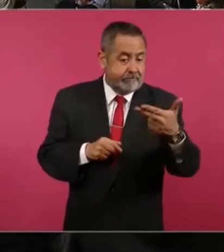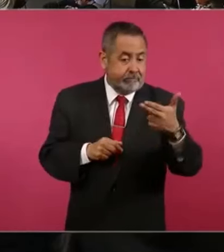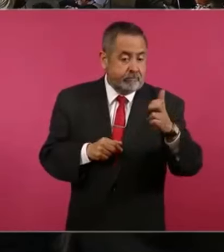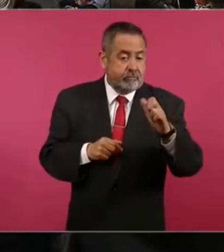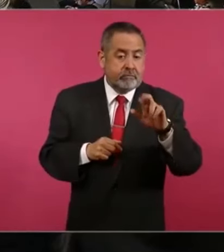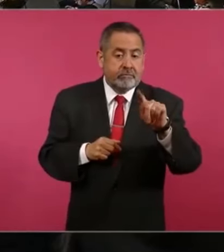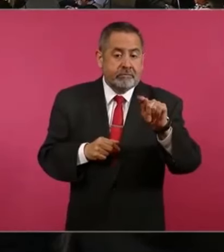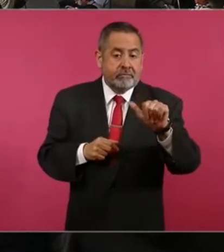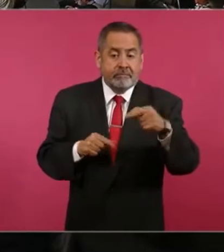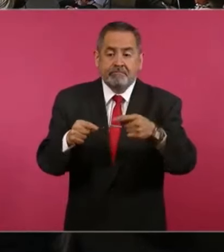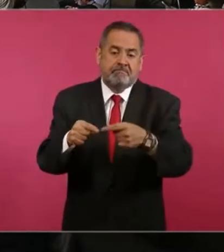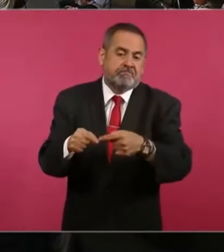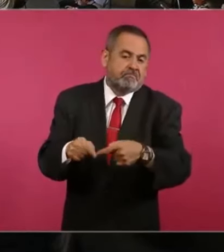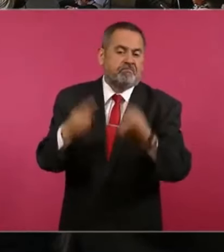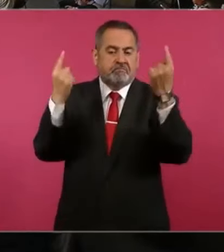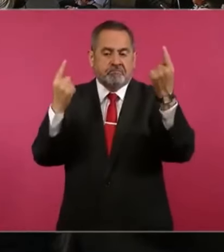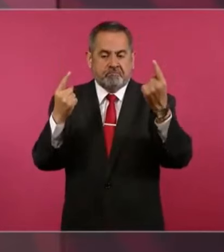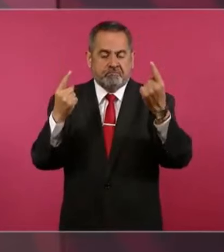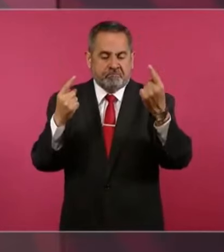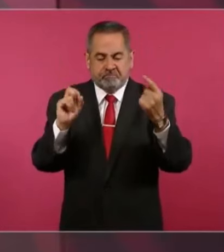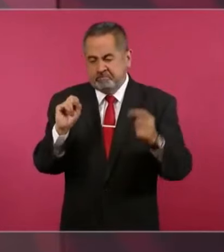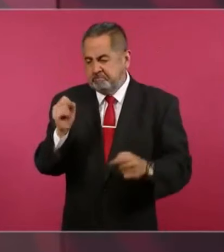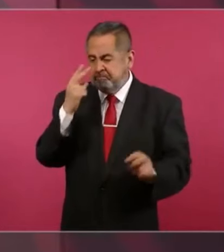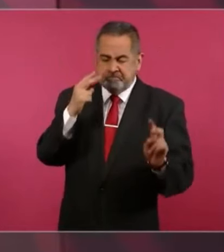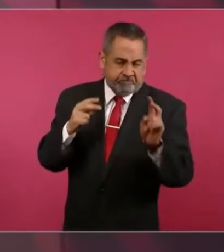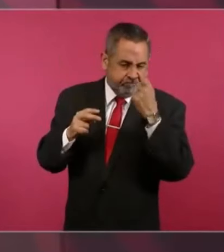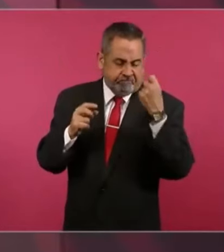desde entonces,